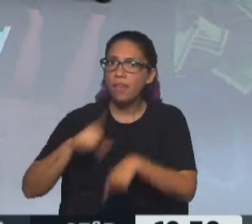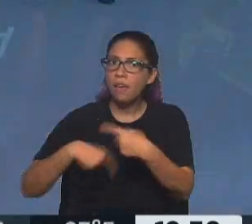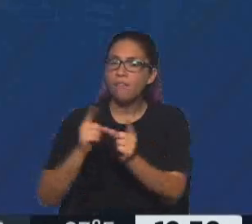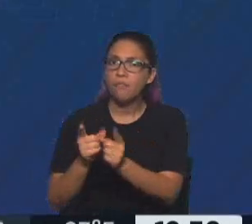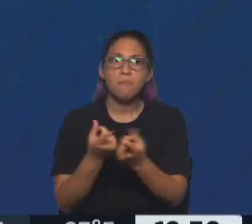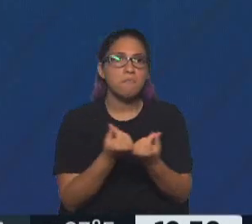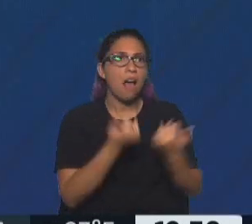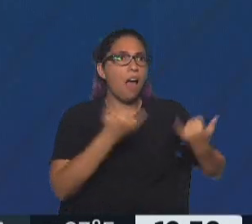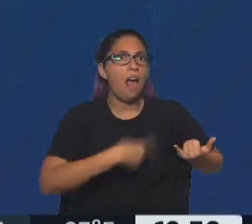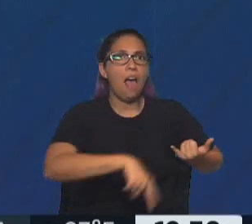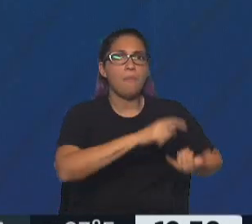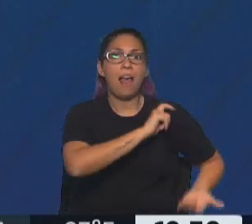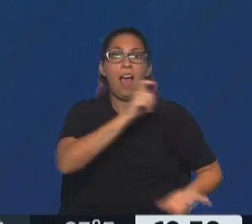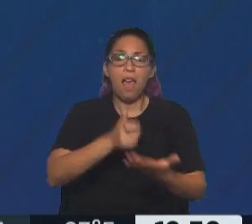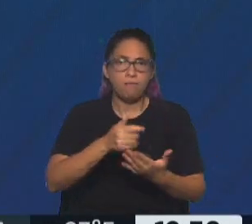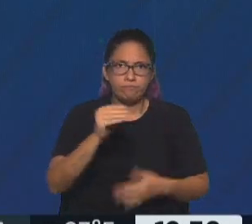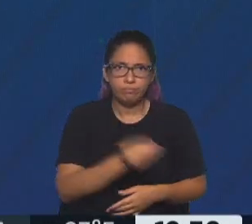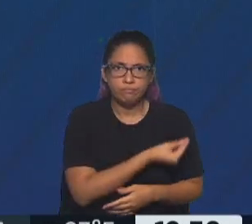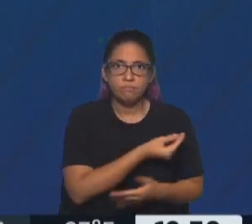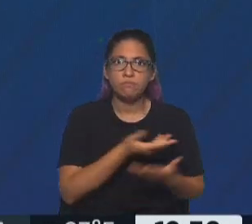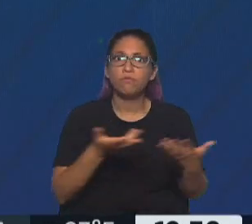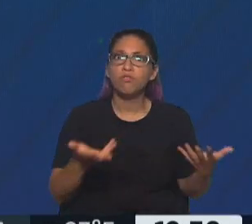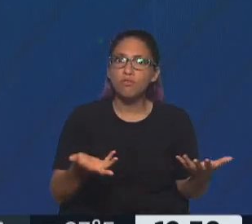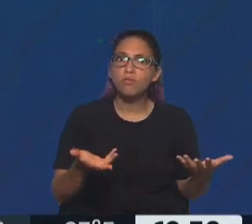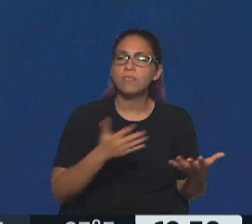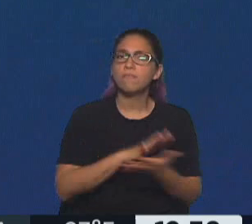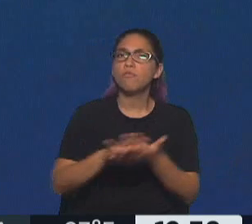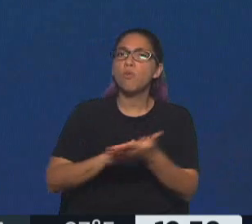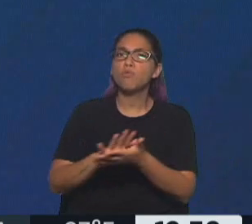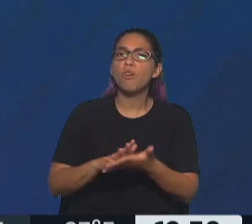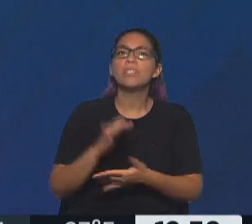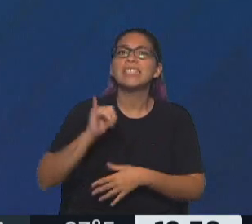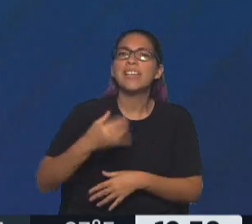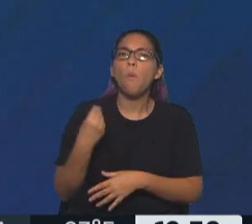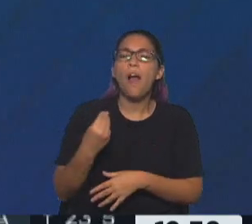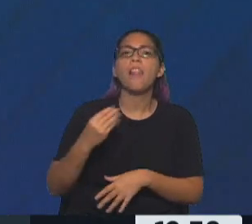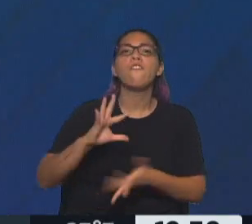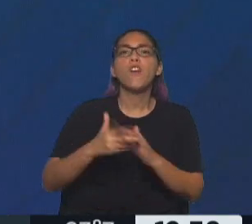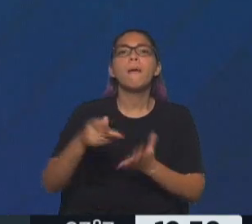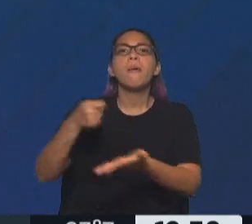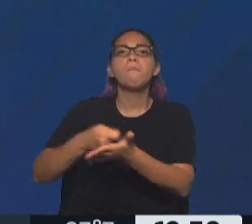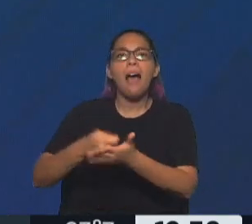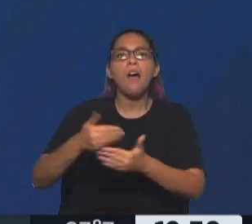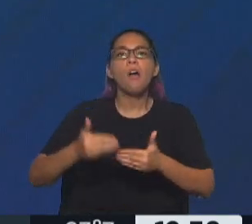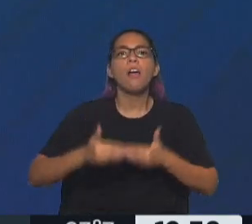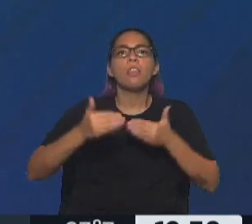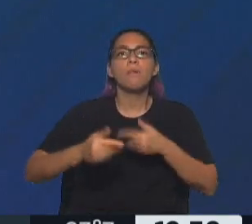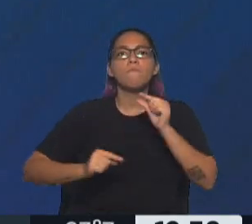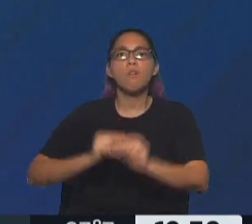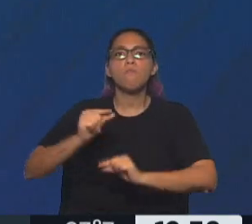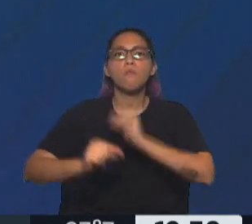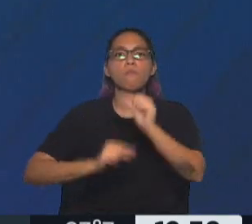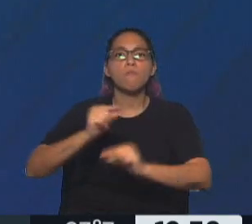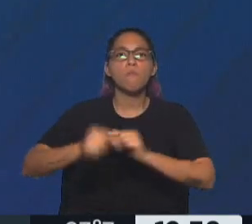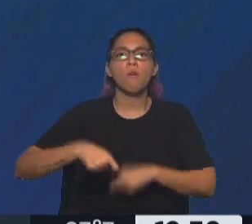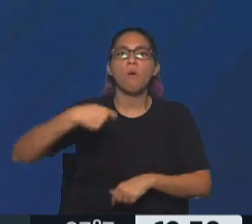solvencia argentina para repagar esa deuda. Lo que sí en todo caso se resolvió es la posibilidad de pagarla de una manera más sostenible, con un plan de pagos